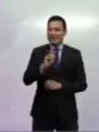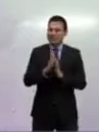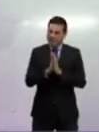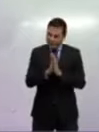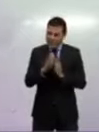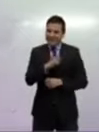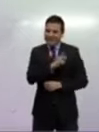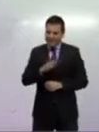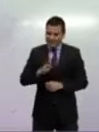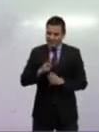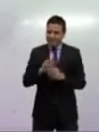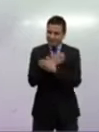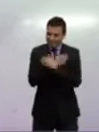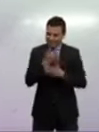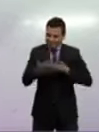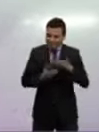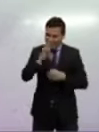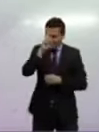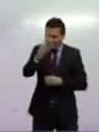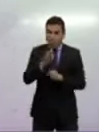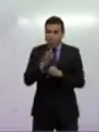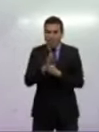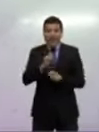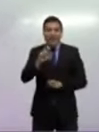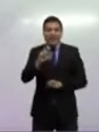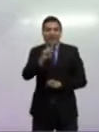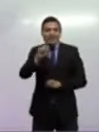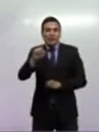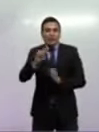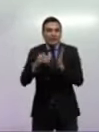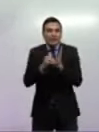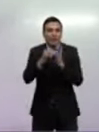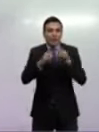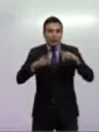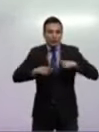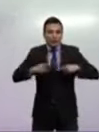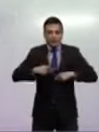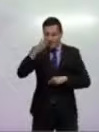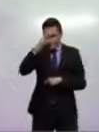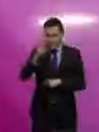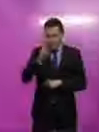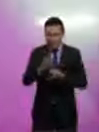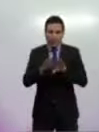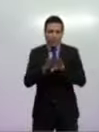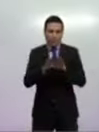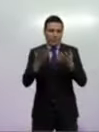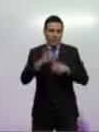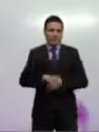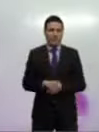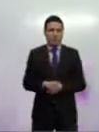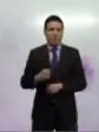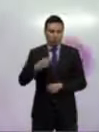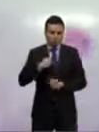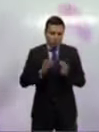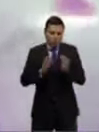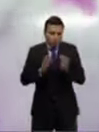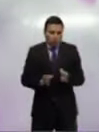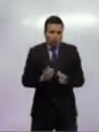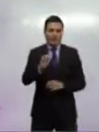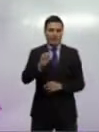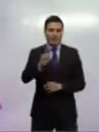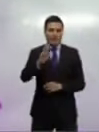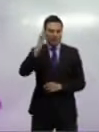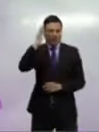están viendo más de 120 millones de mexicanos. Y bueno, yo al ser conductora de un canal